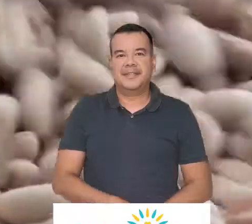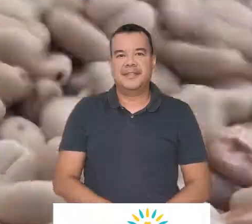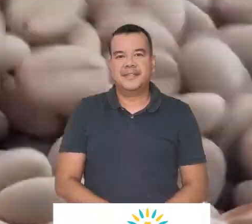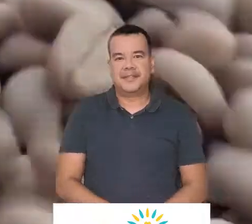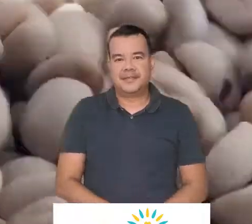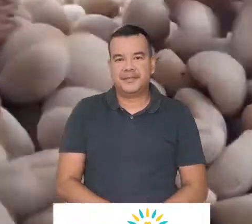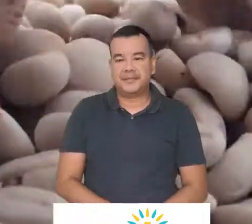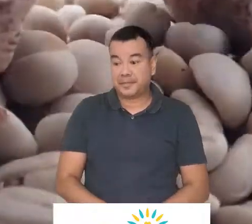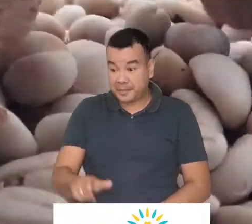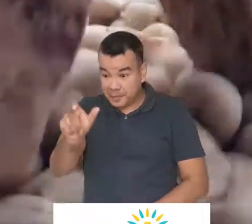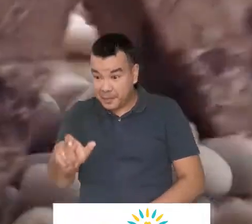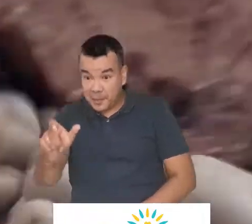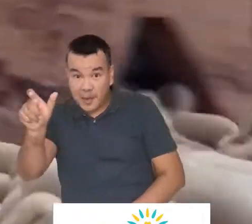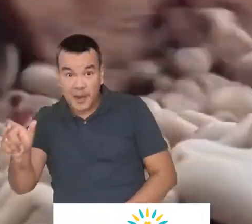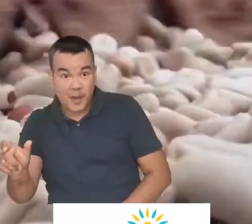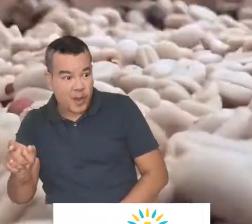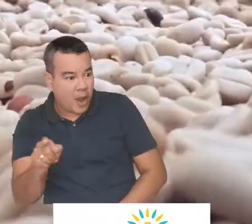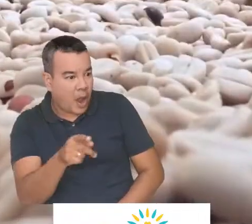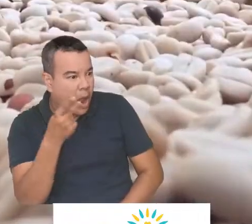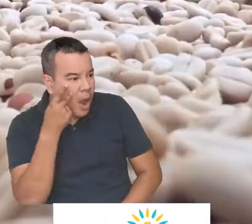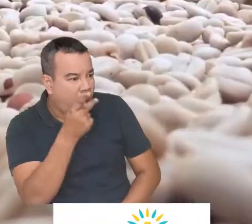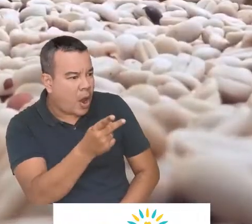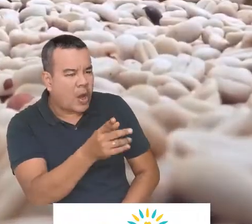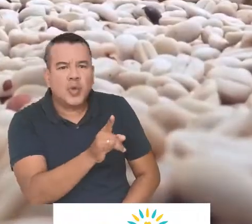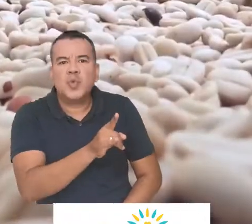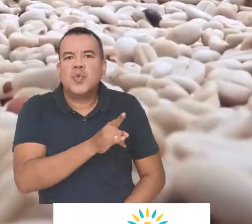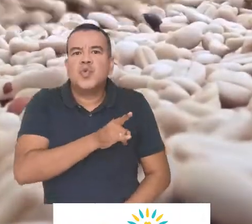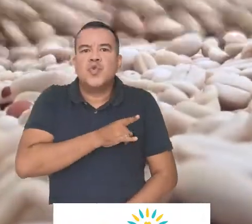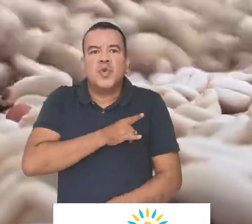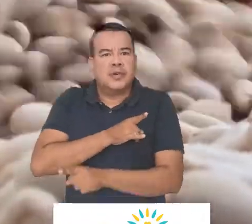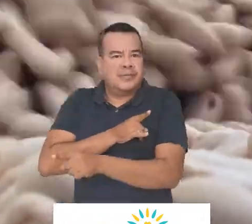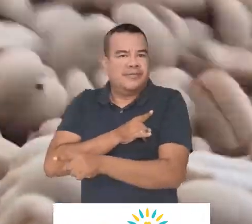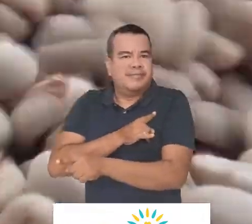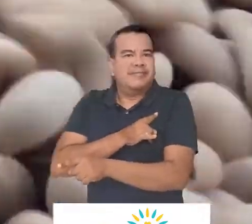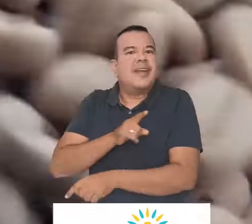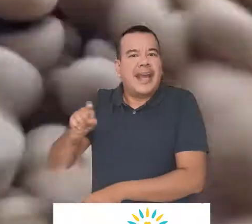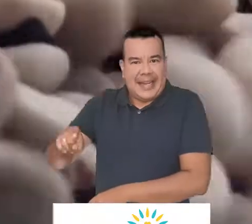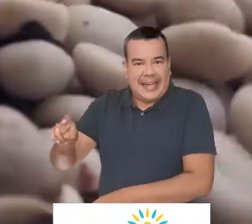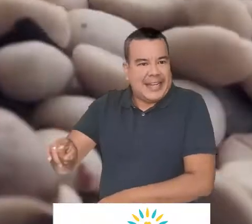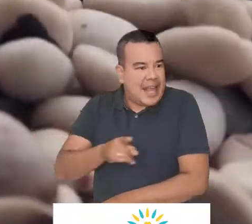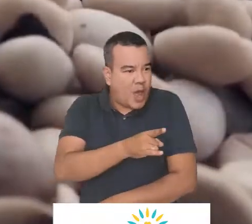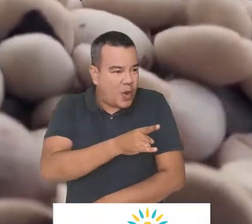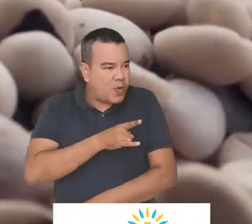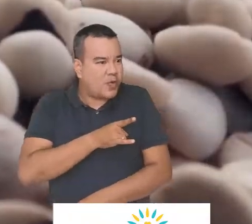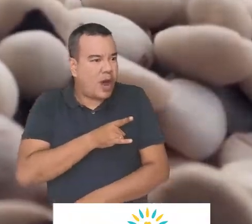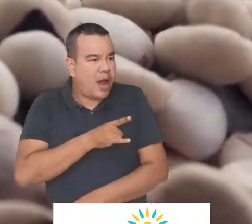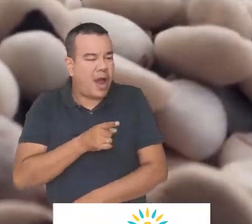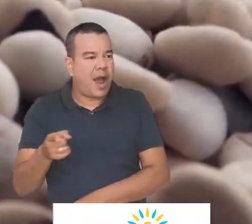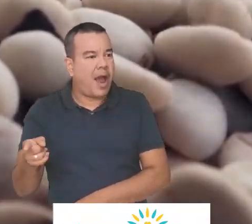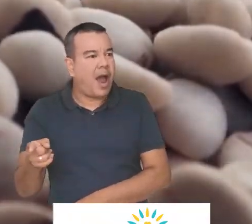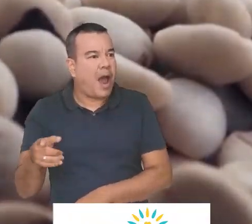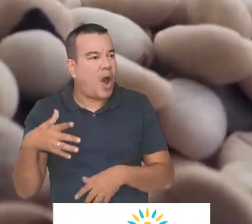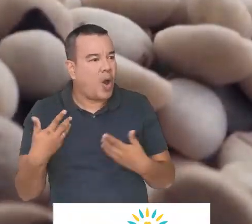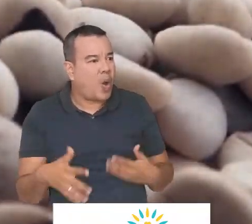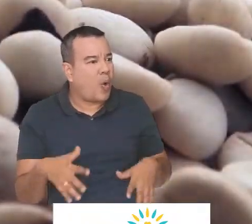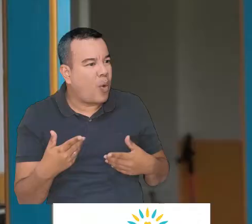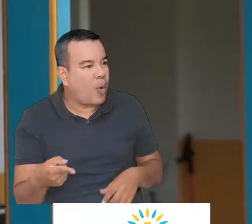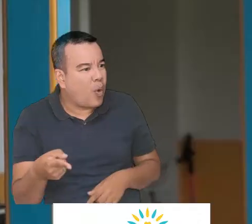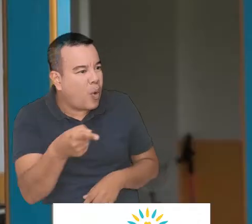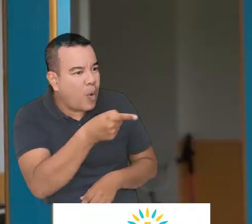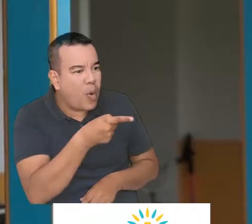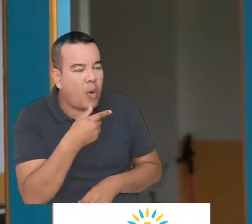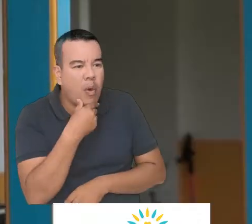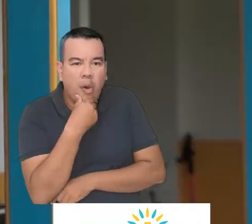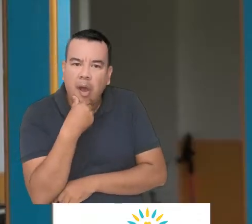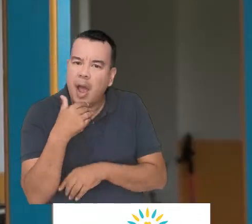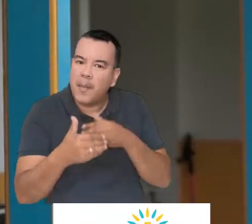Y ese conectar emociones es exactamente lo que está buscando el viajero de hoy. Trascender